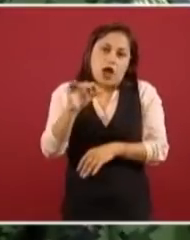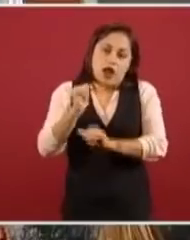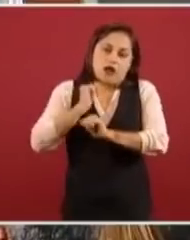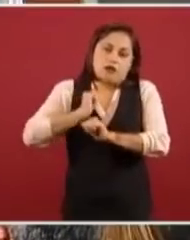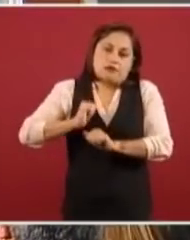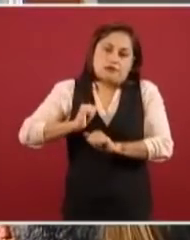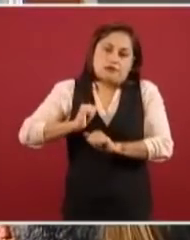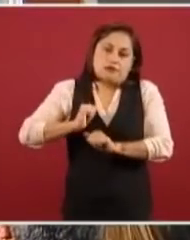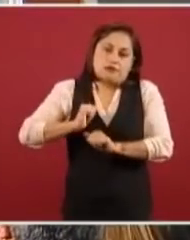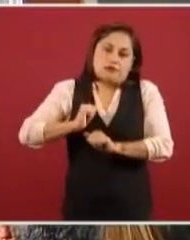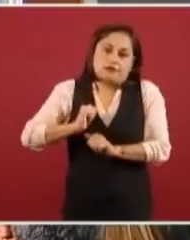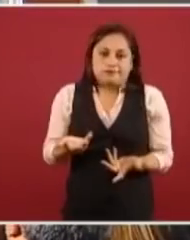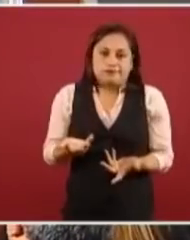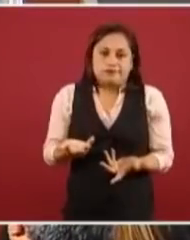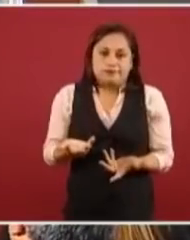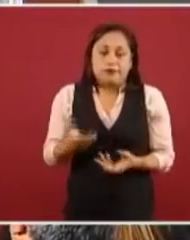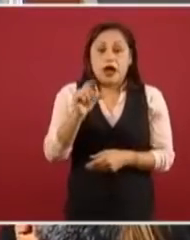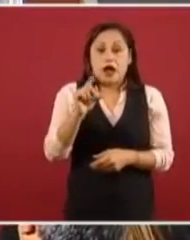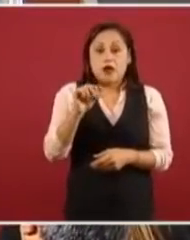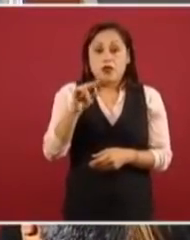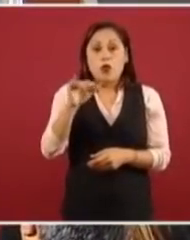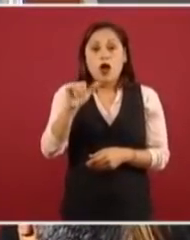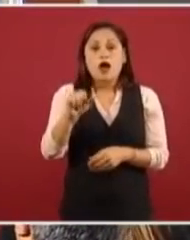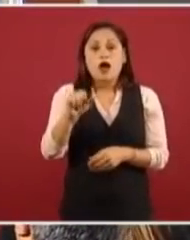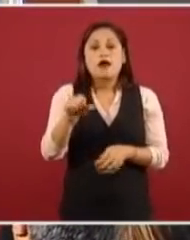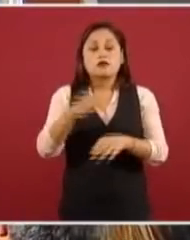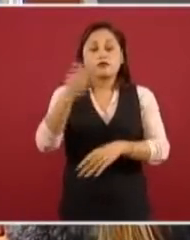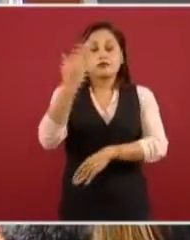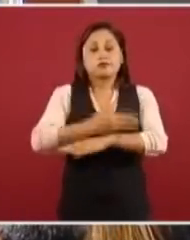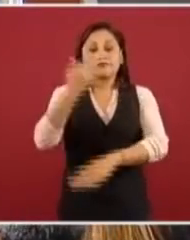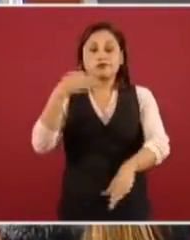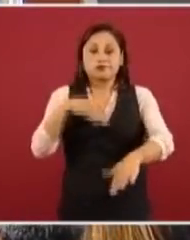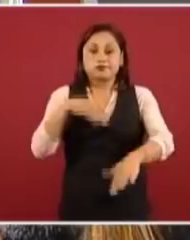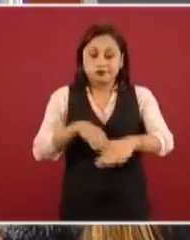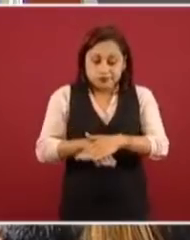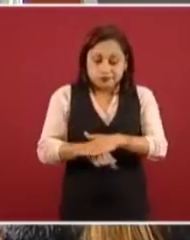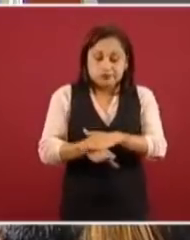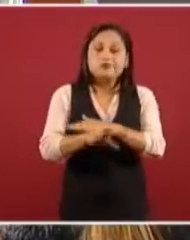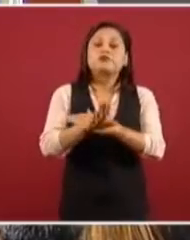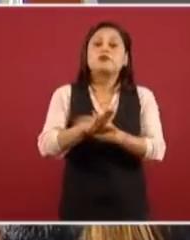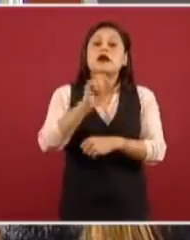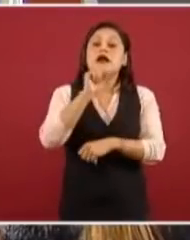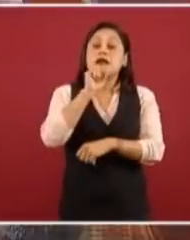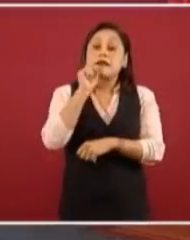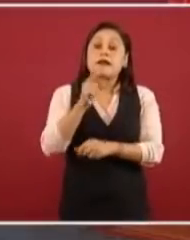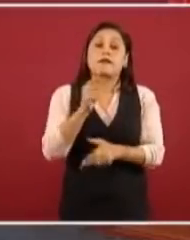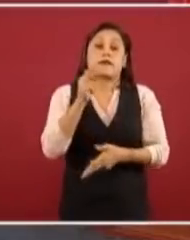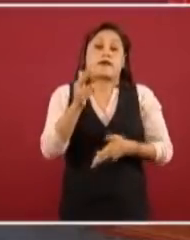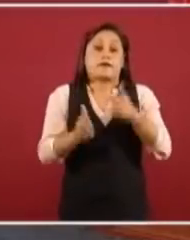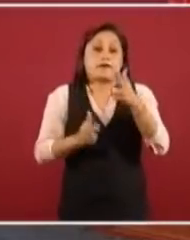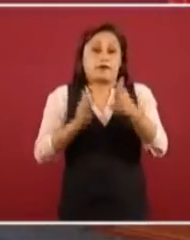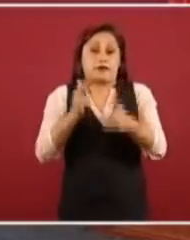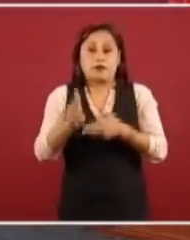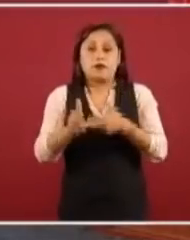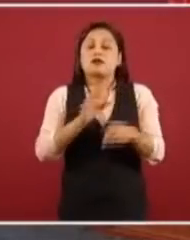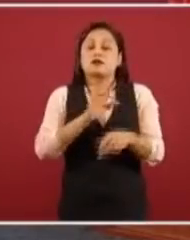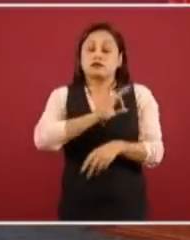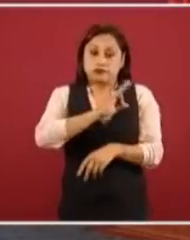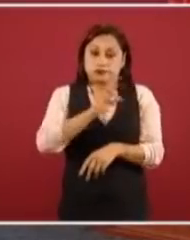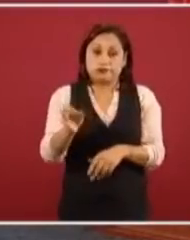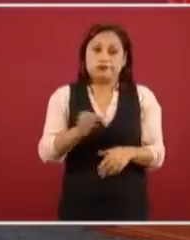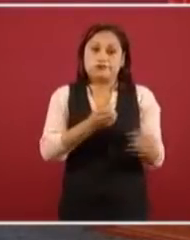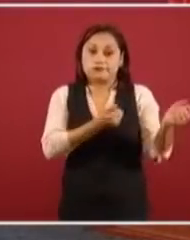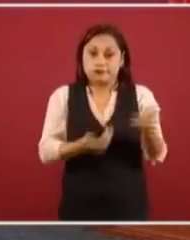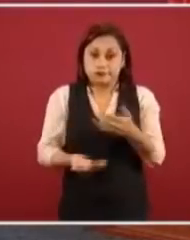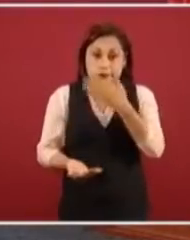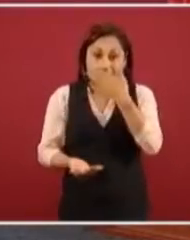Las aduanas es por donde te está accesando, también por ferrocarril tienen la posibilidad de entrar, igual